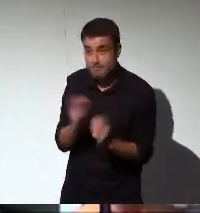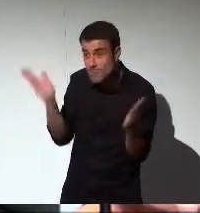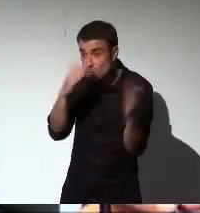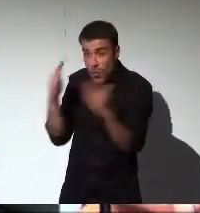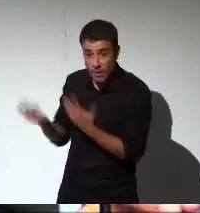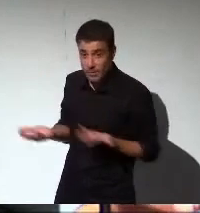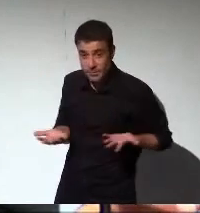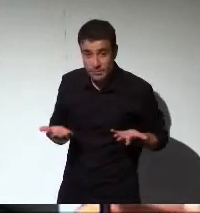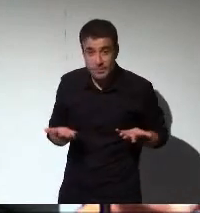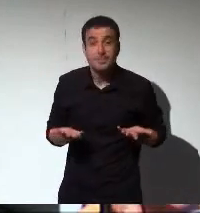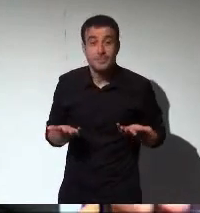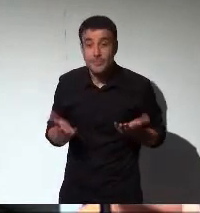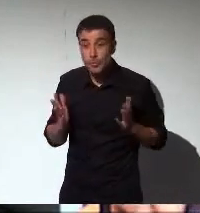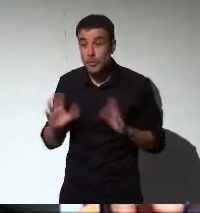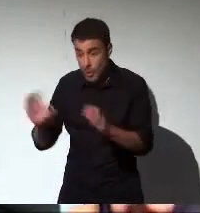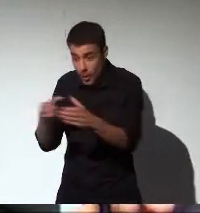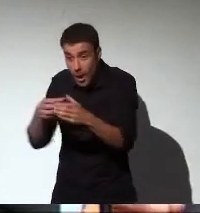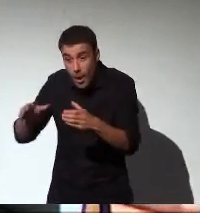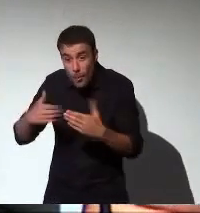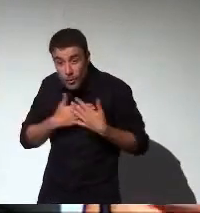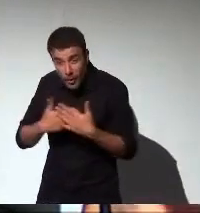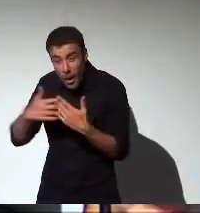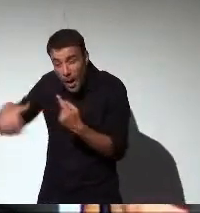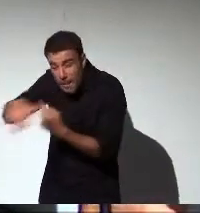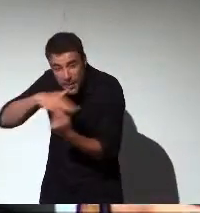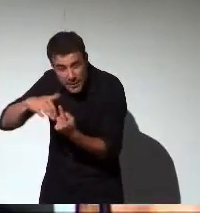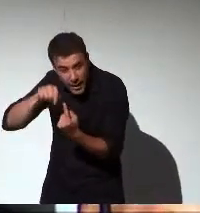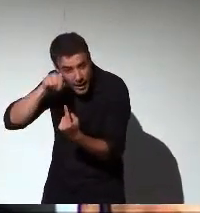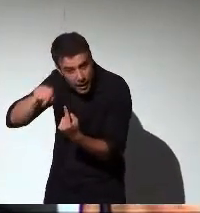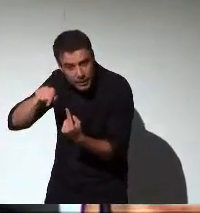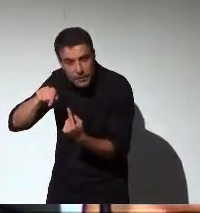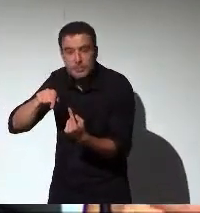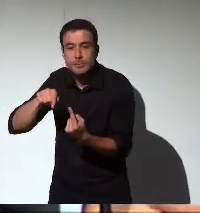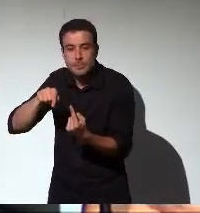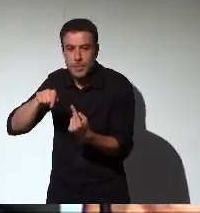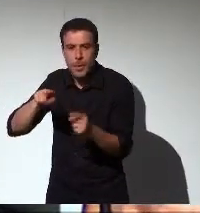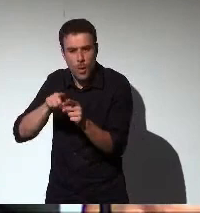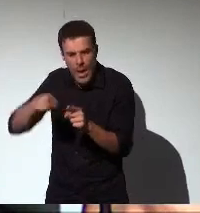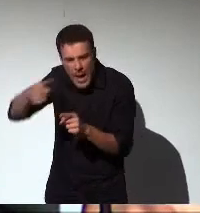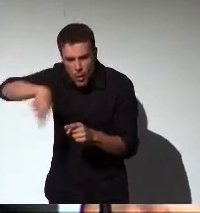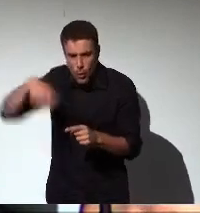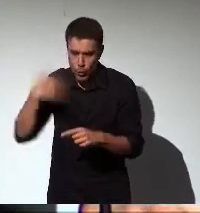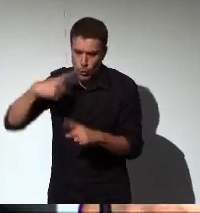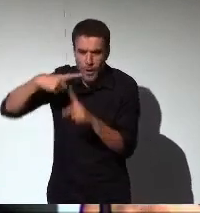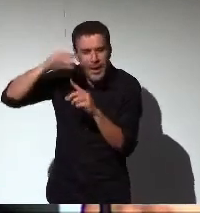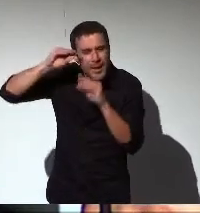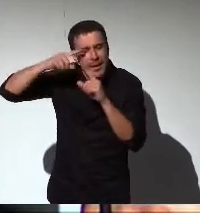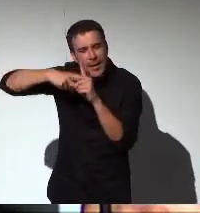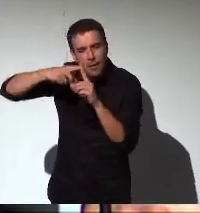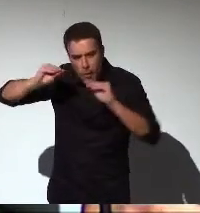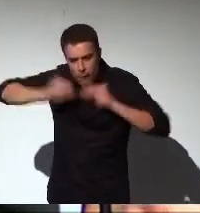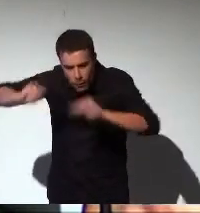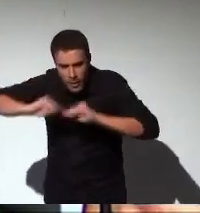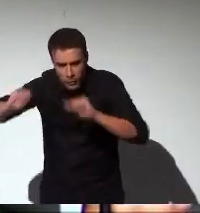Por suerte, en torno al voluntariado ambiental tenemos un nivel de formación de tal